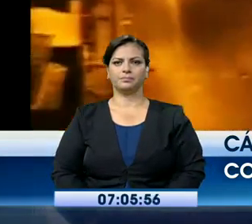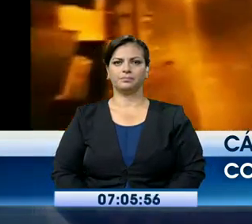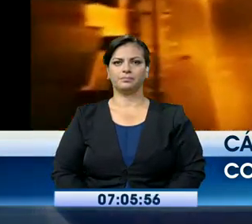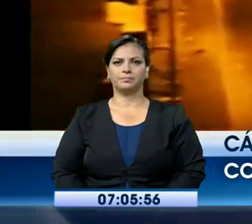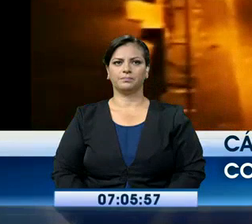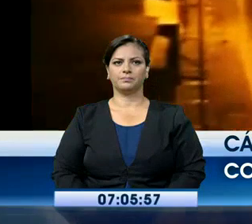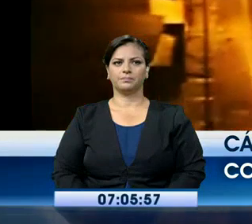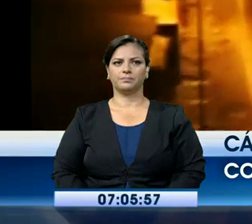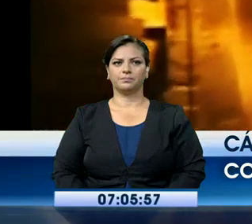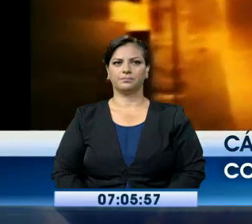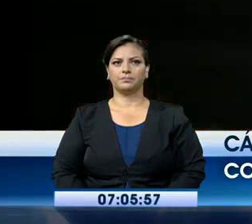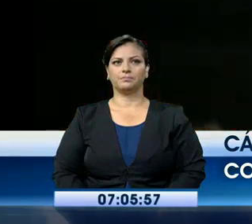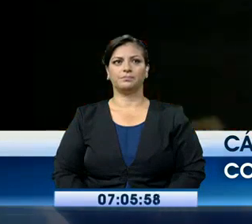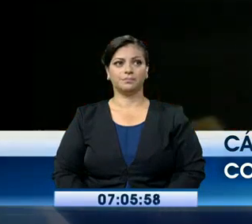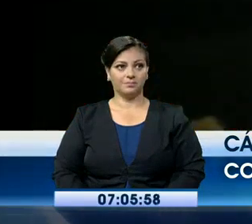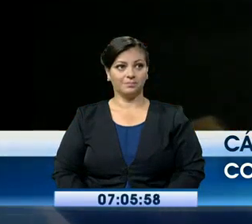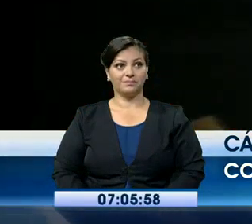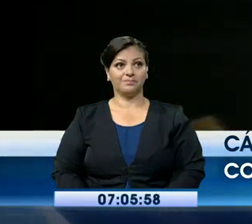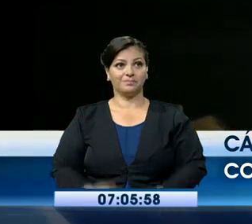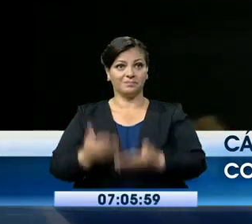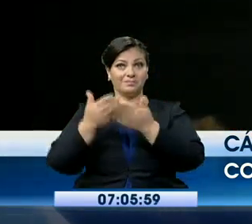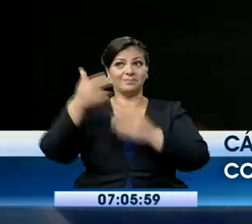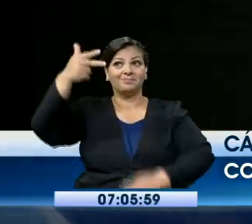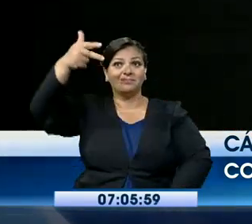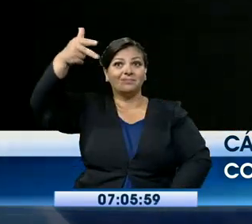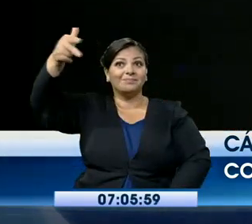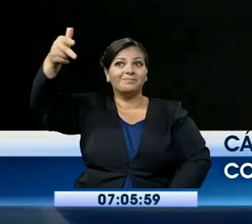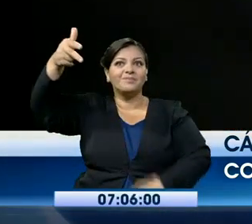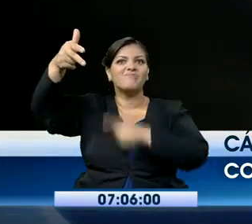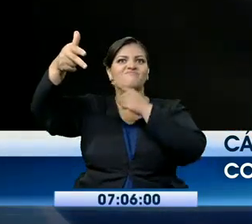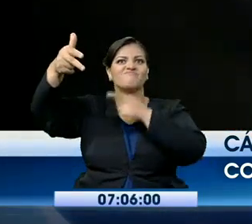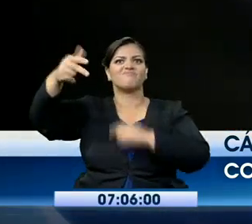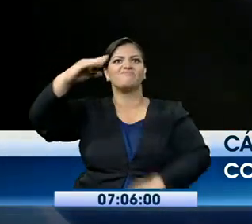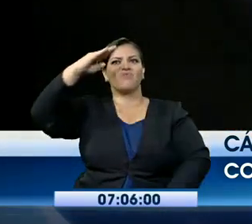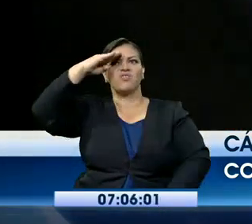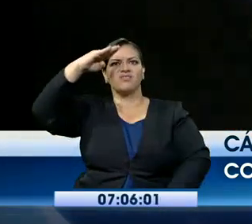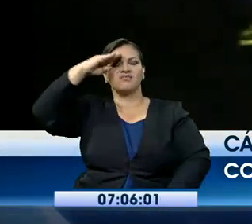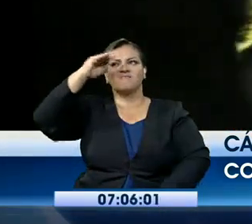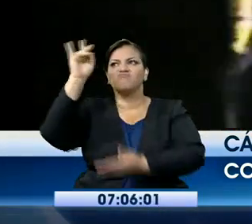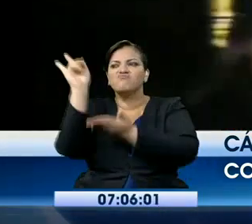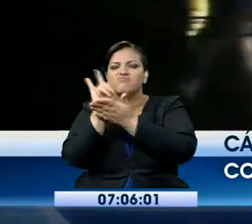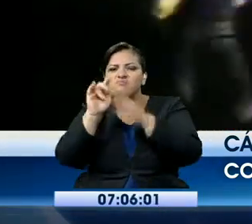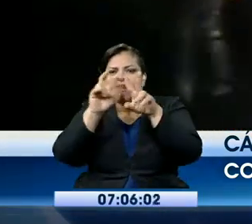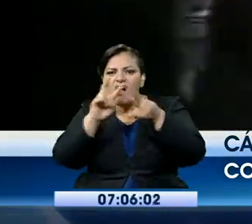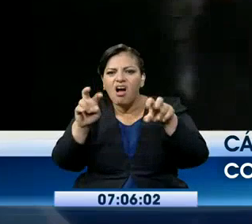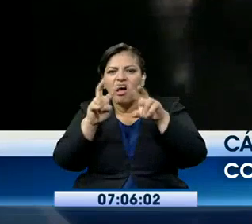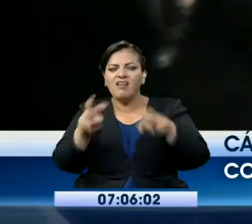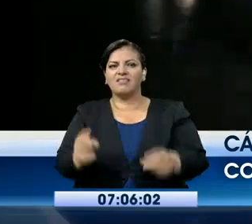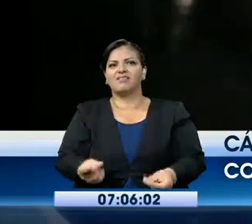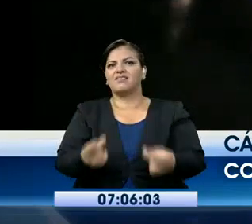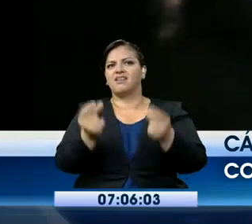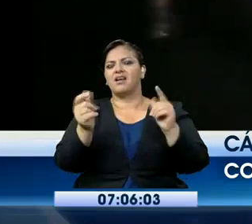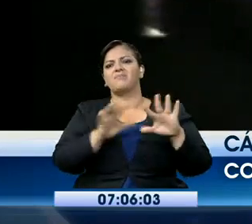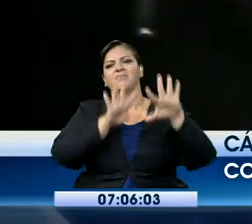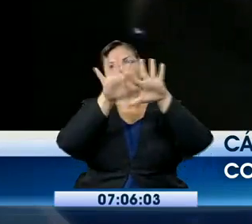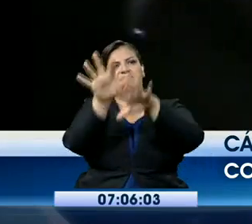Pero no esperaban que las autoridades de seguridad los interceptaran luego de este hecho. Informó Julio César